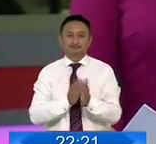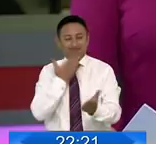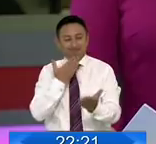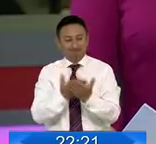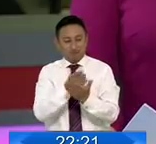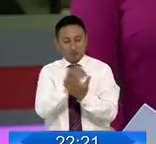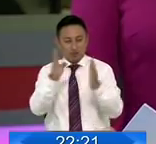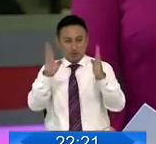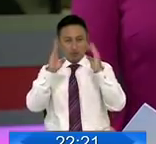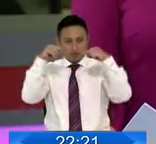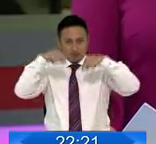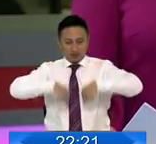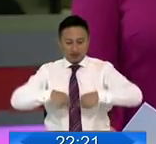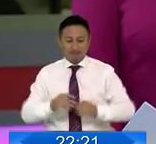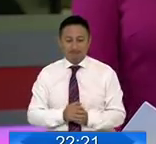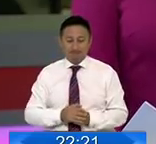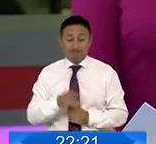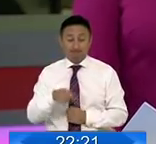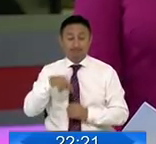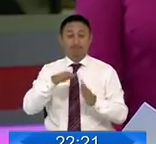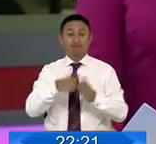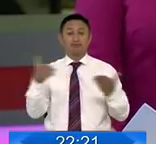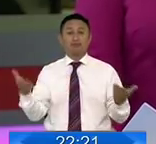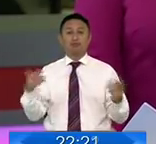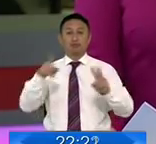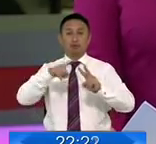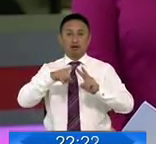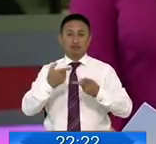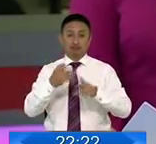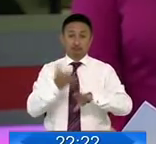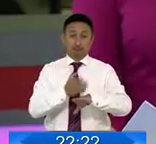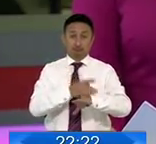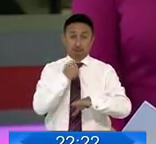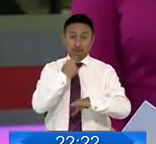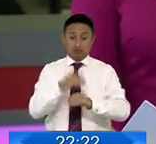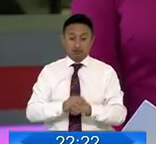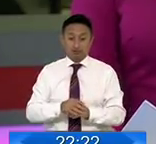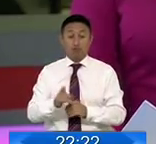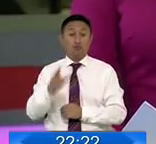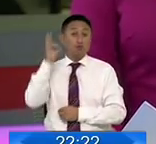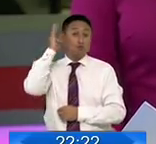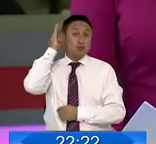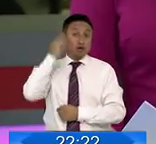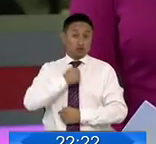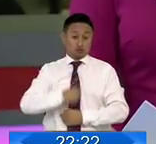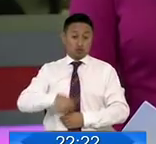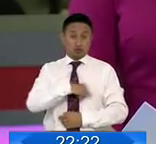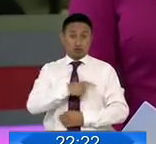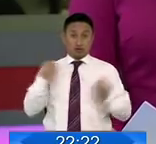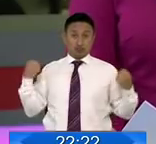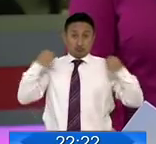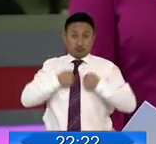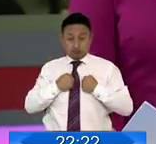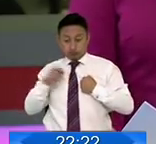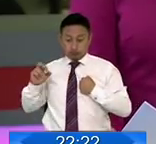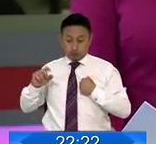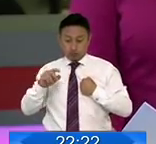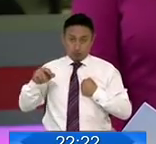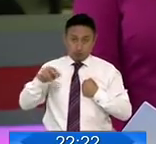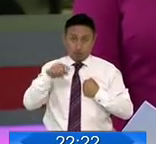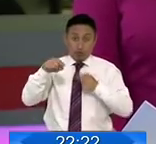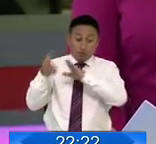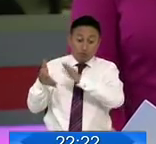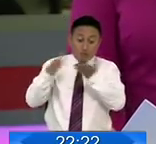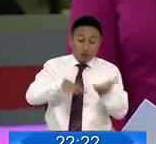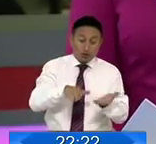Gracias por seguir en nuestra sintonía. Esto es El Comercio TV y como lo anunciamos, una excursionista suiza falleció y otros dos resultaron heridos